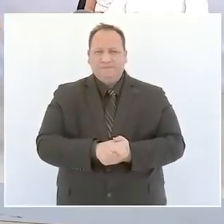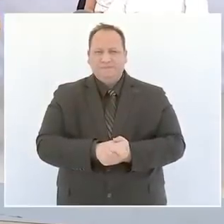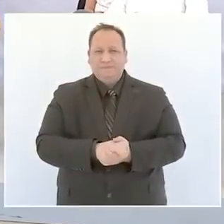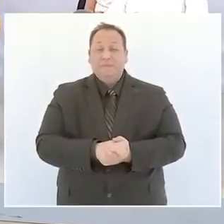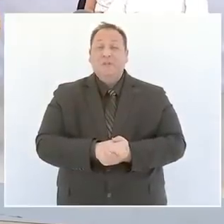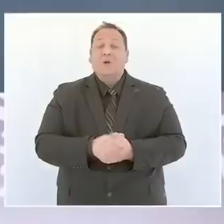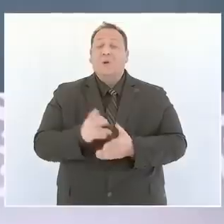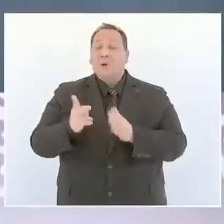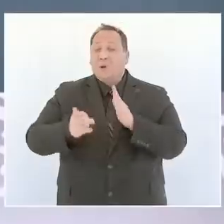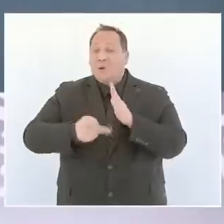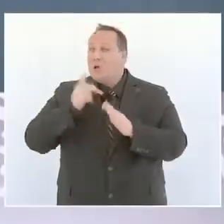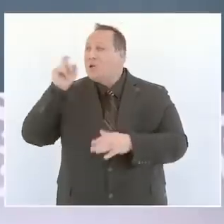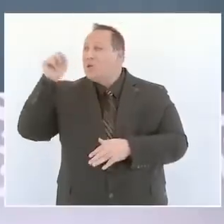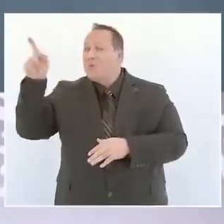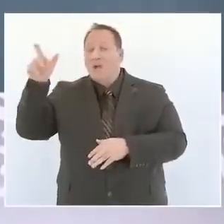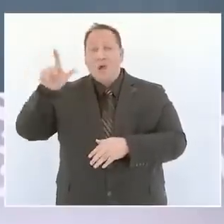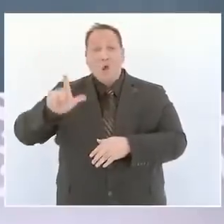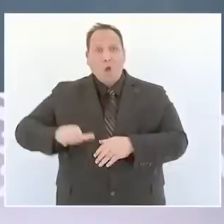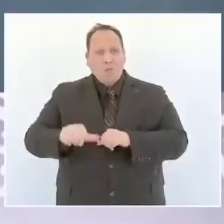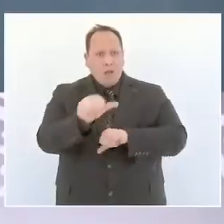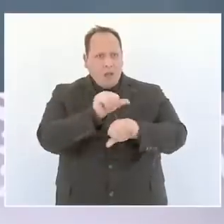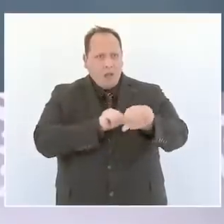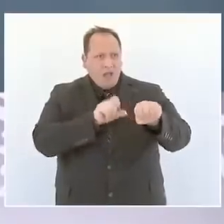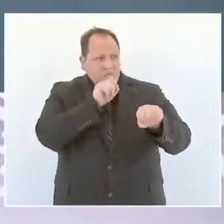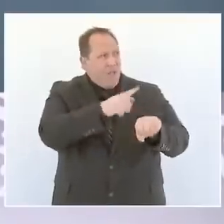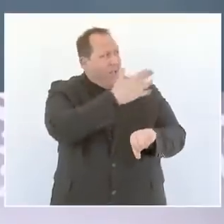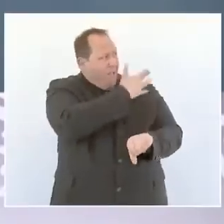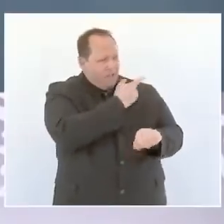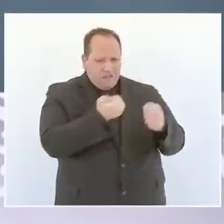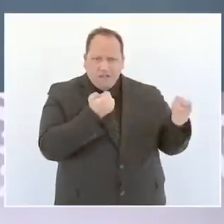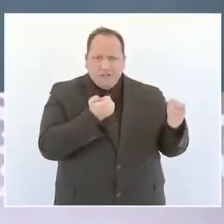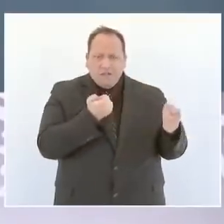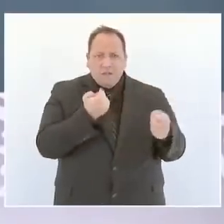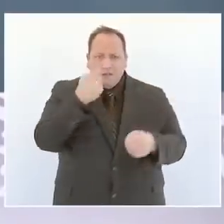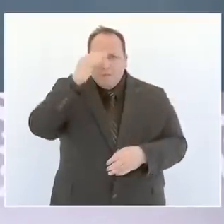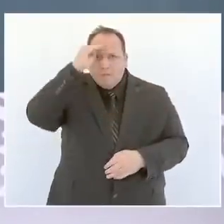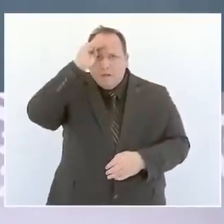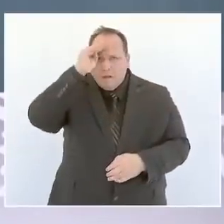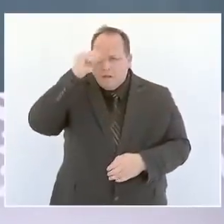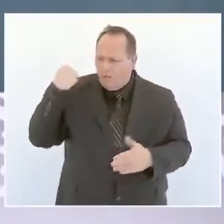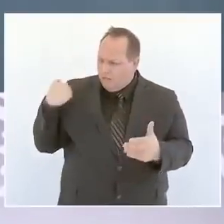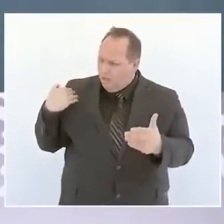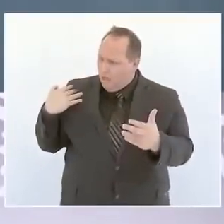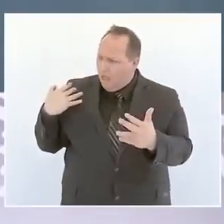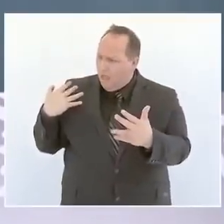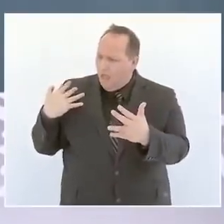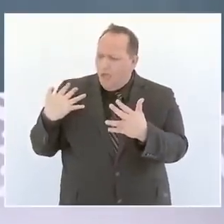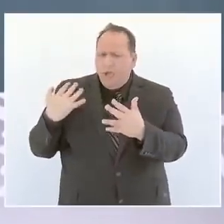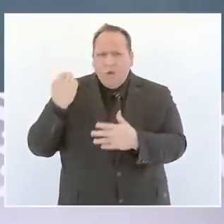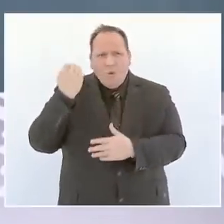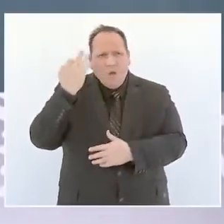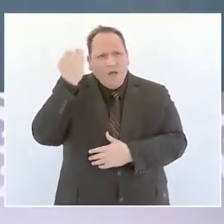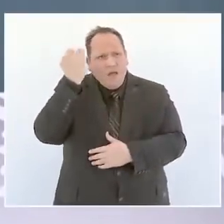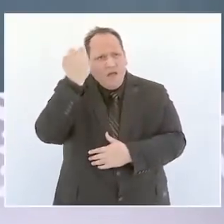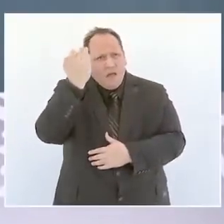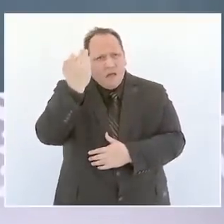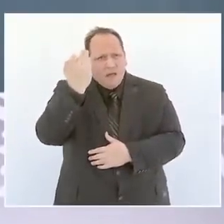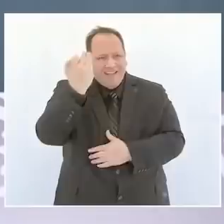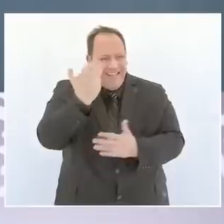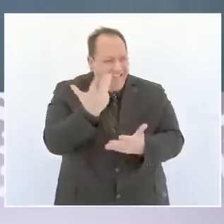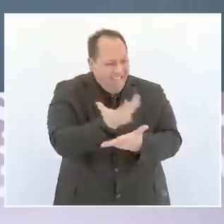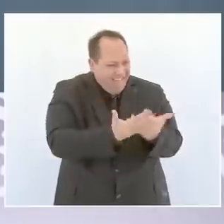que regresaran los mismos de antes, imagínense cuánto tarda. La